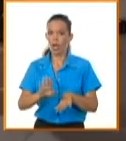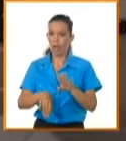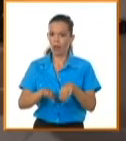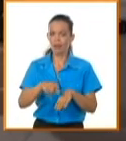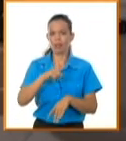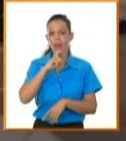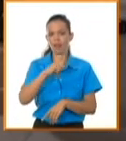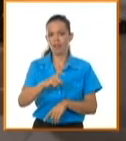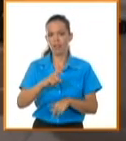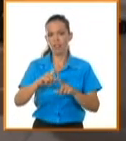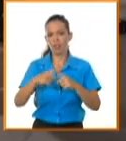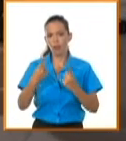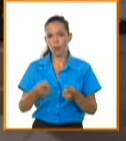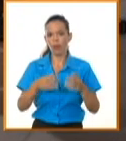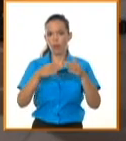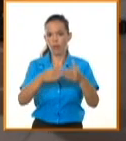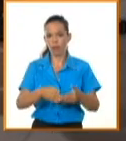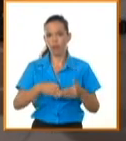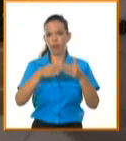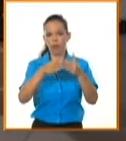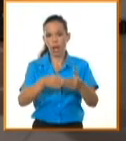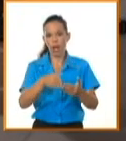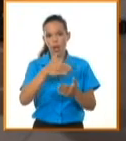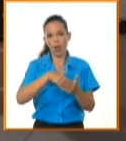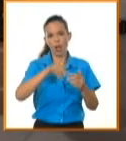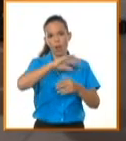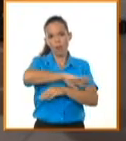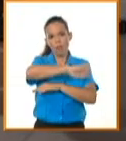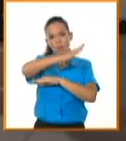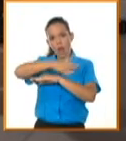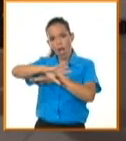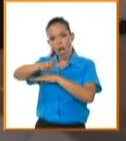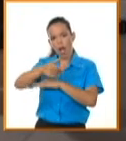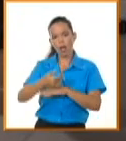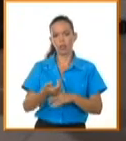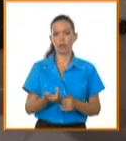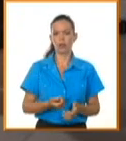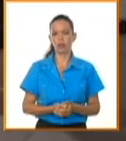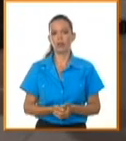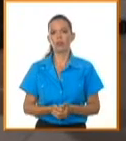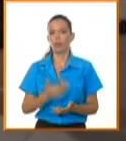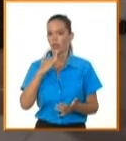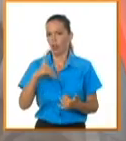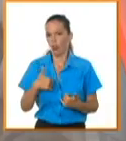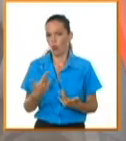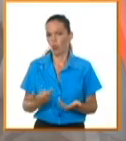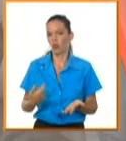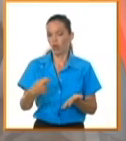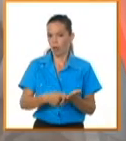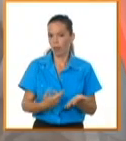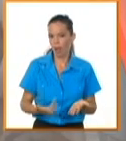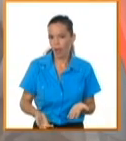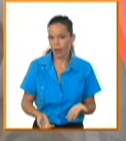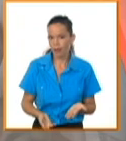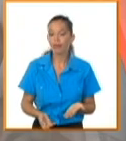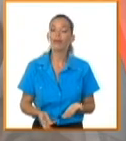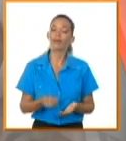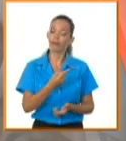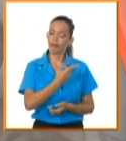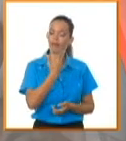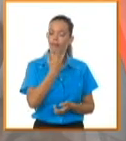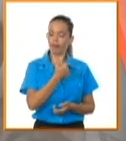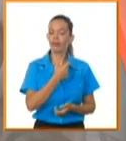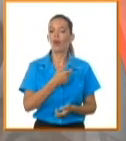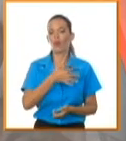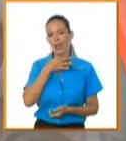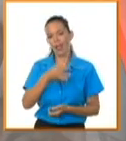a a dinero no yo creo yo creo Randy que ese es un buen ejemplo y por eso lo se lo comentaba es un